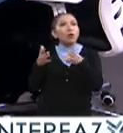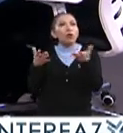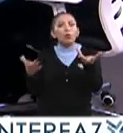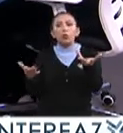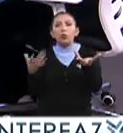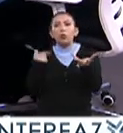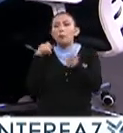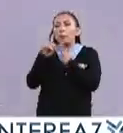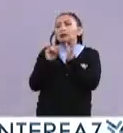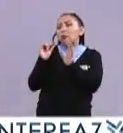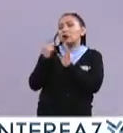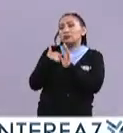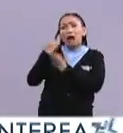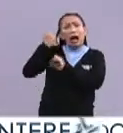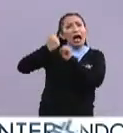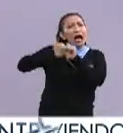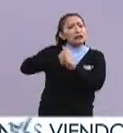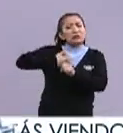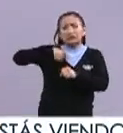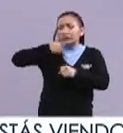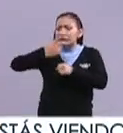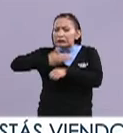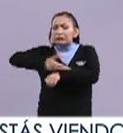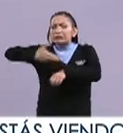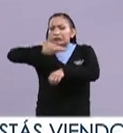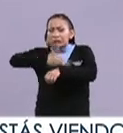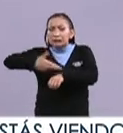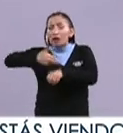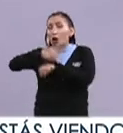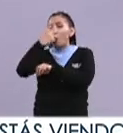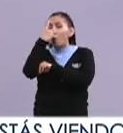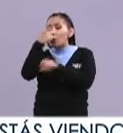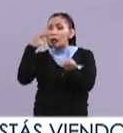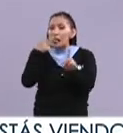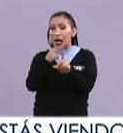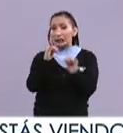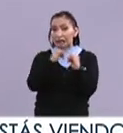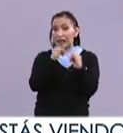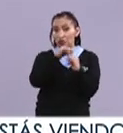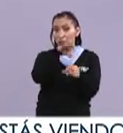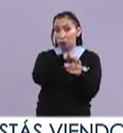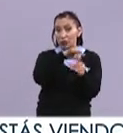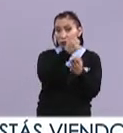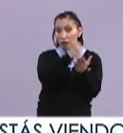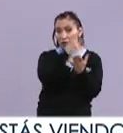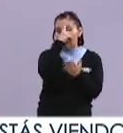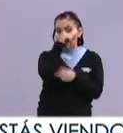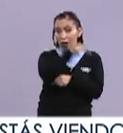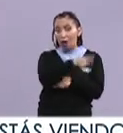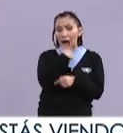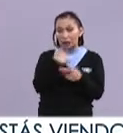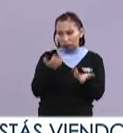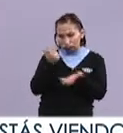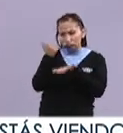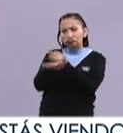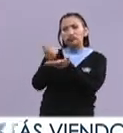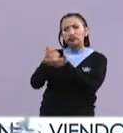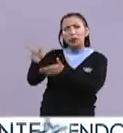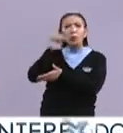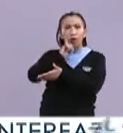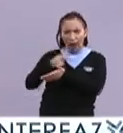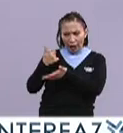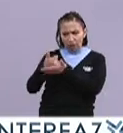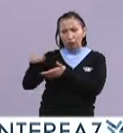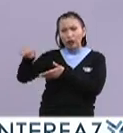hace meses, sino ya lleva mucho tiempo gestionándose y precisamente una de las prioridades que tiene el Instituto Electoral de la Ciudad de México es el empoderamiento de las